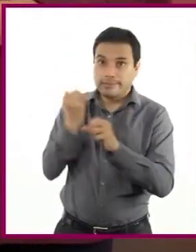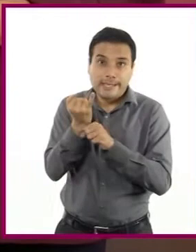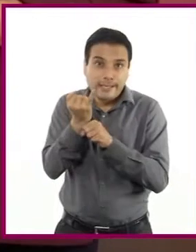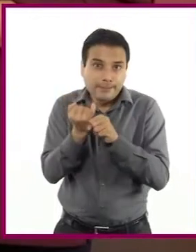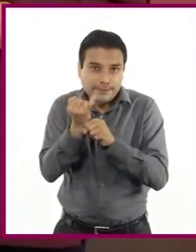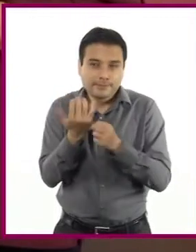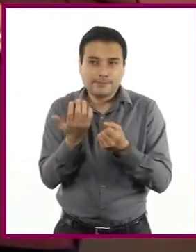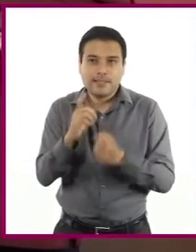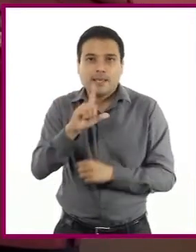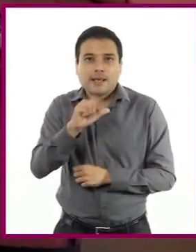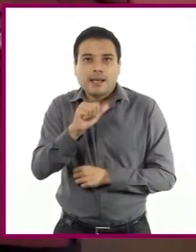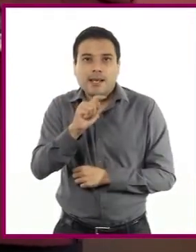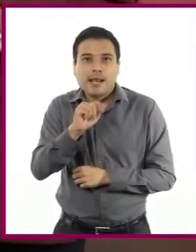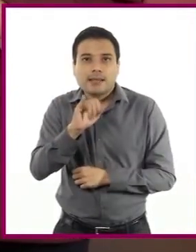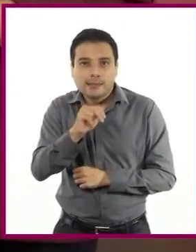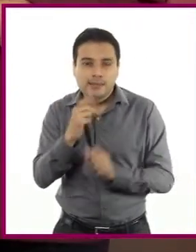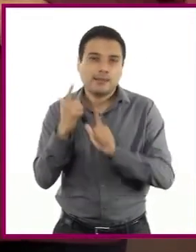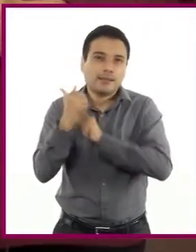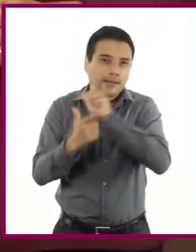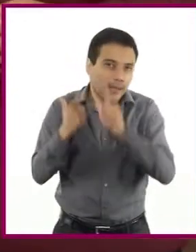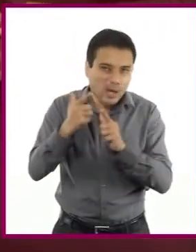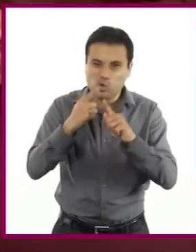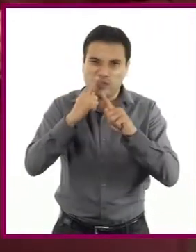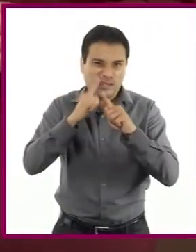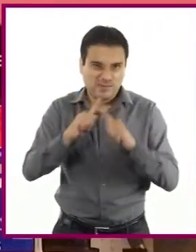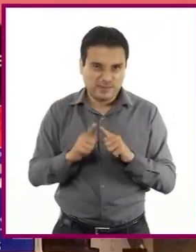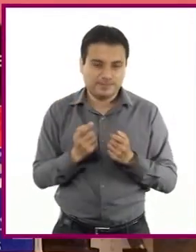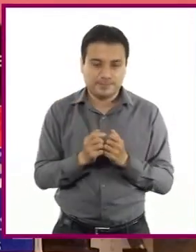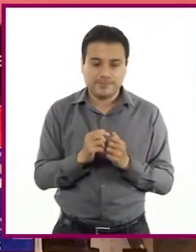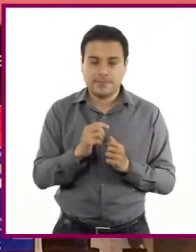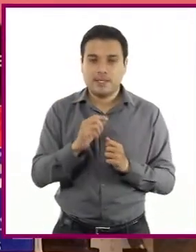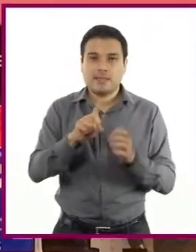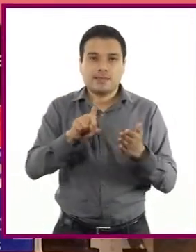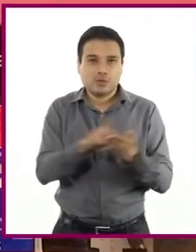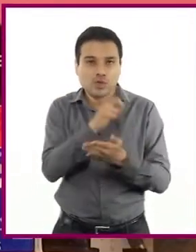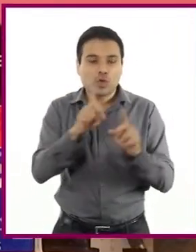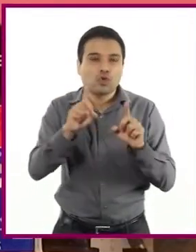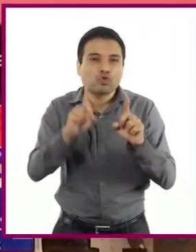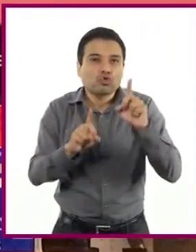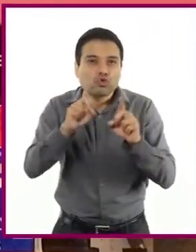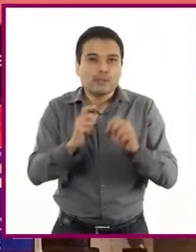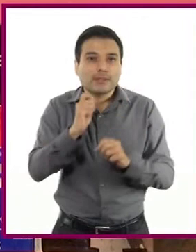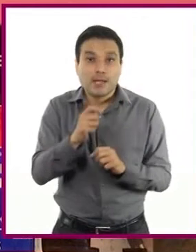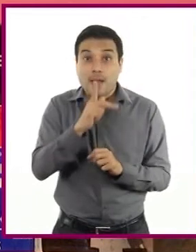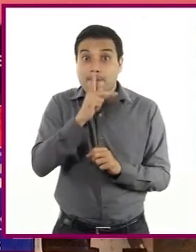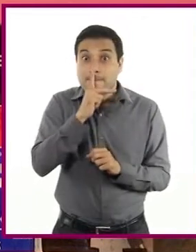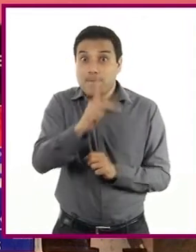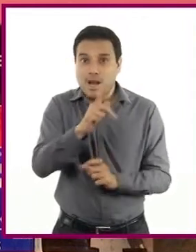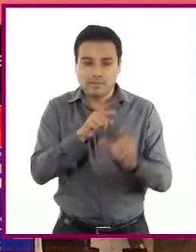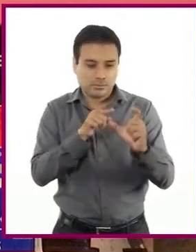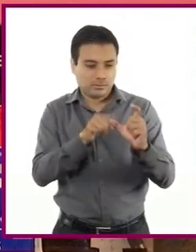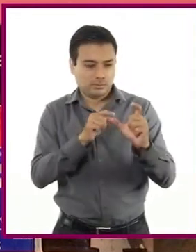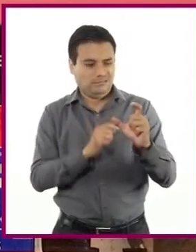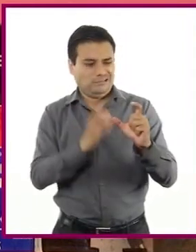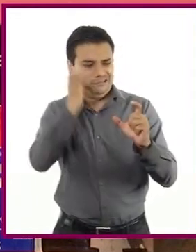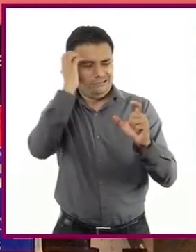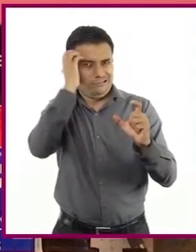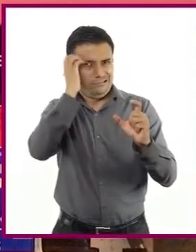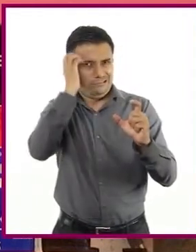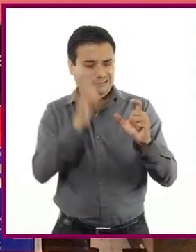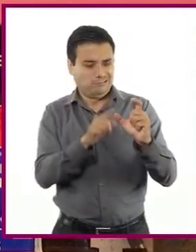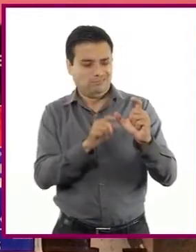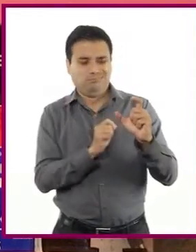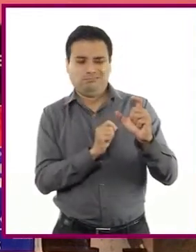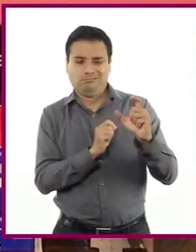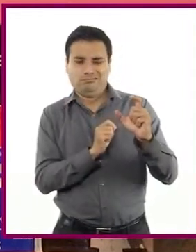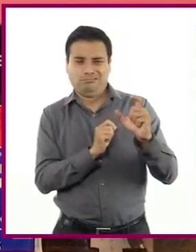sea del latín, del griego, etc. De dudas, que precisan el significado de palabras que, desde una perspectiva normativa, se